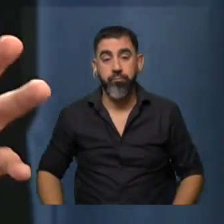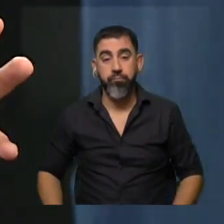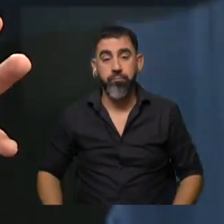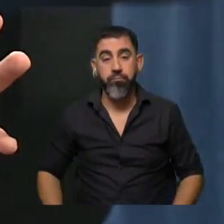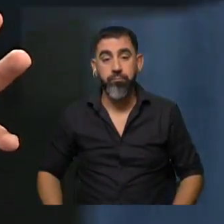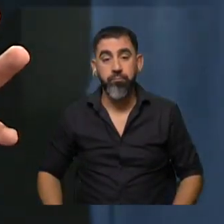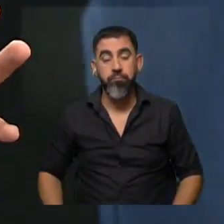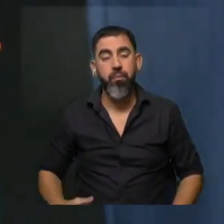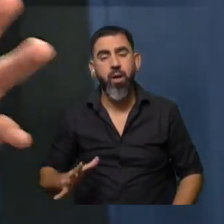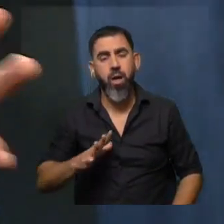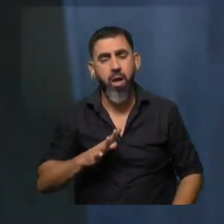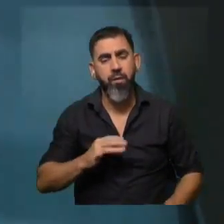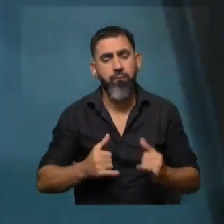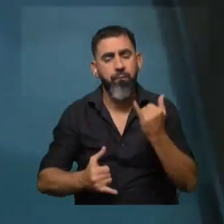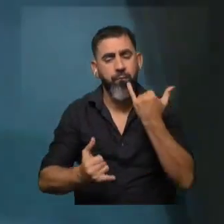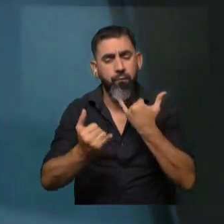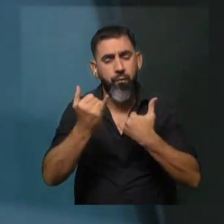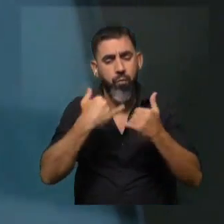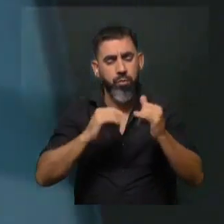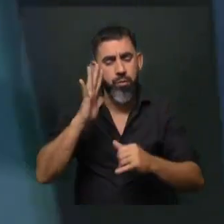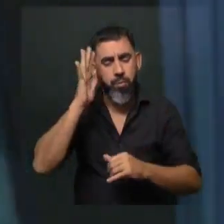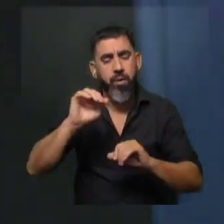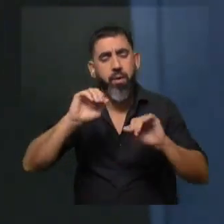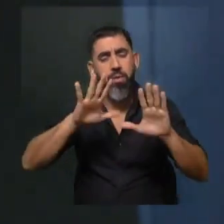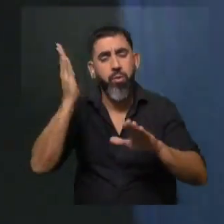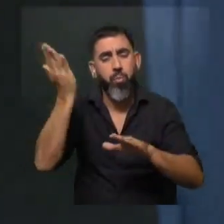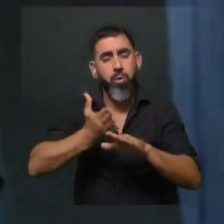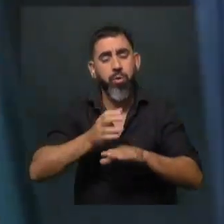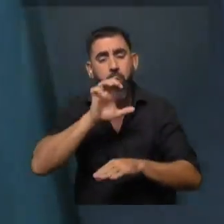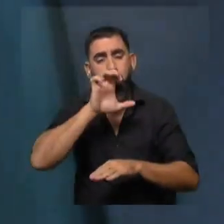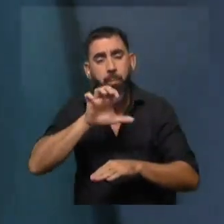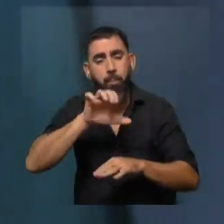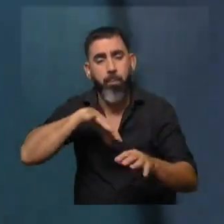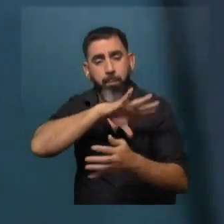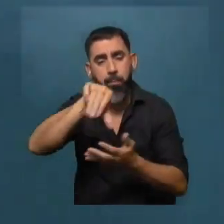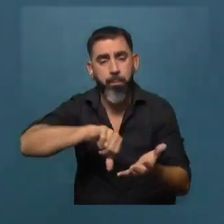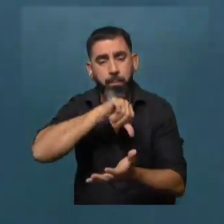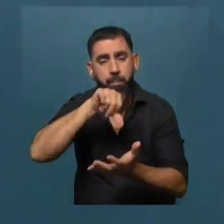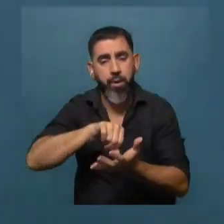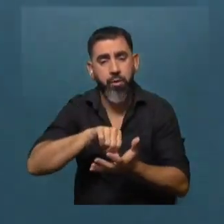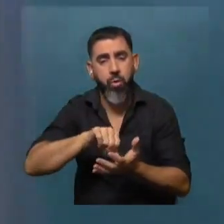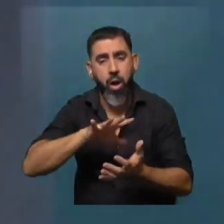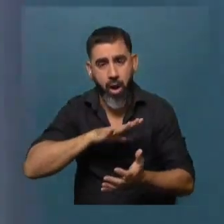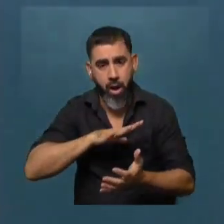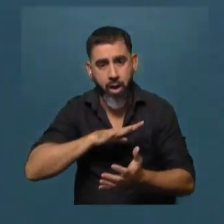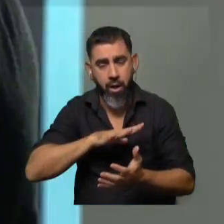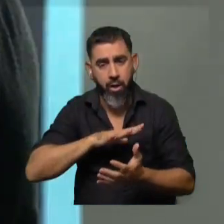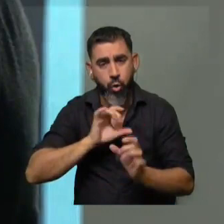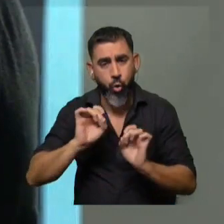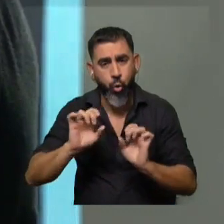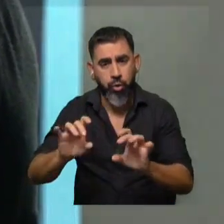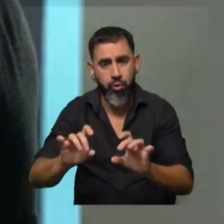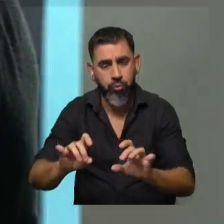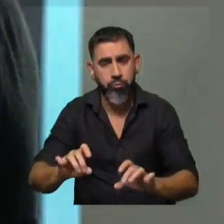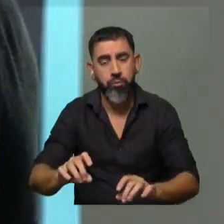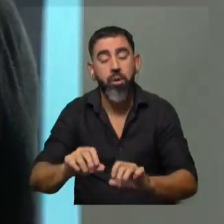un dato de que se calcula que ustedes estiman que el 10% de los perros de estas ciudades pueden estar portando... La estimación la